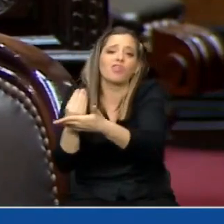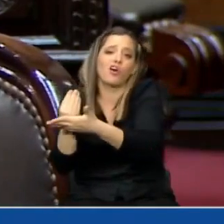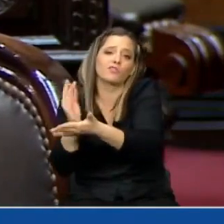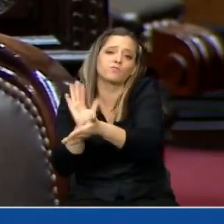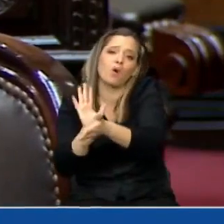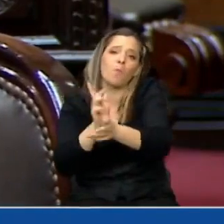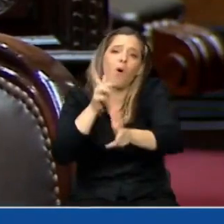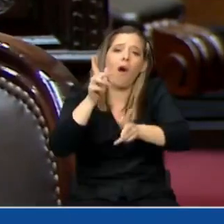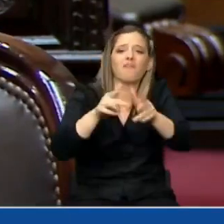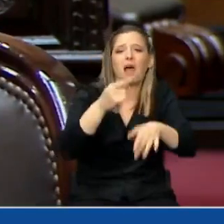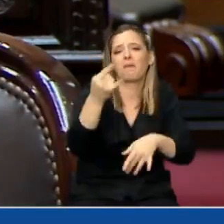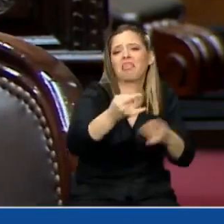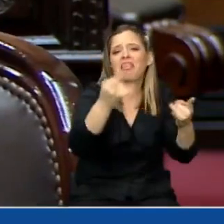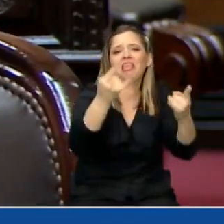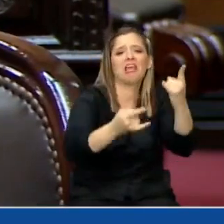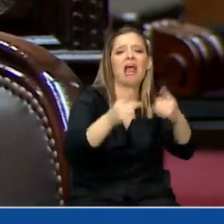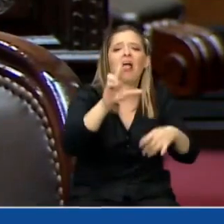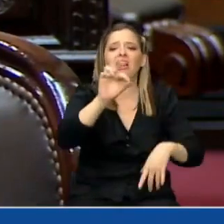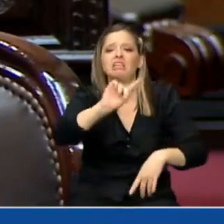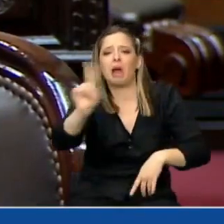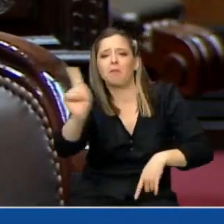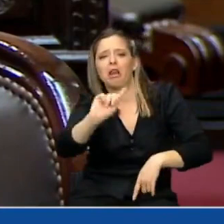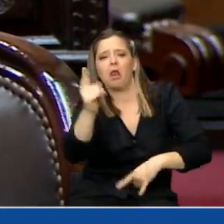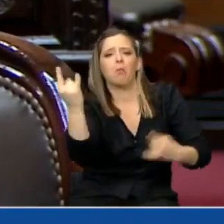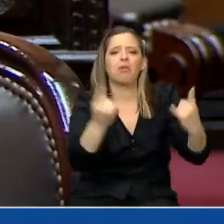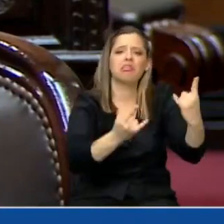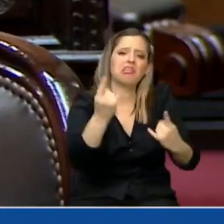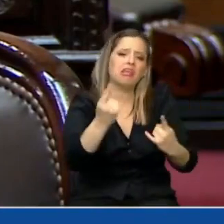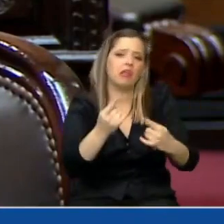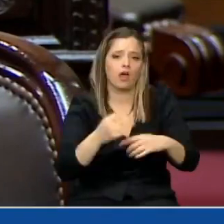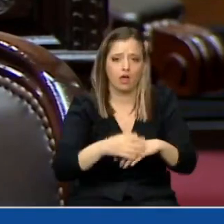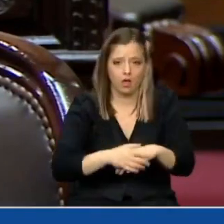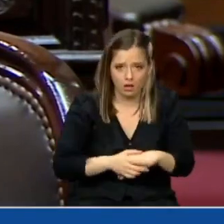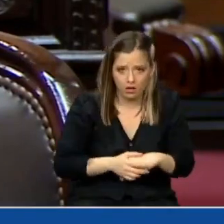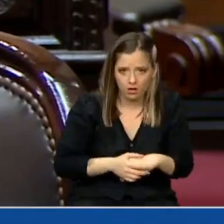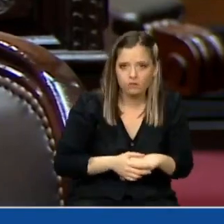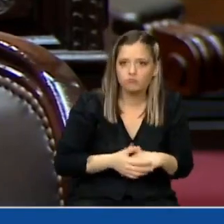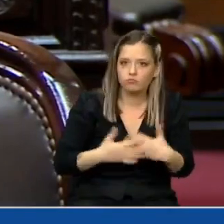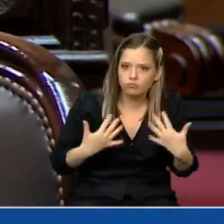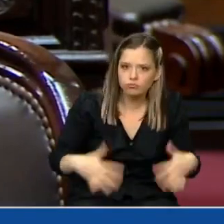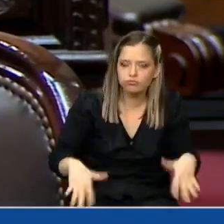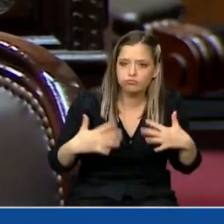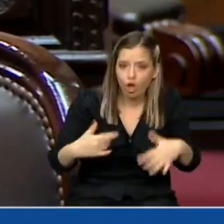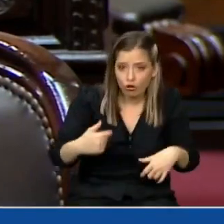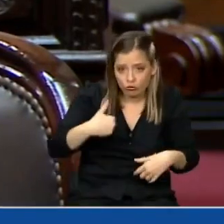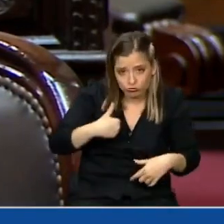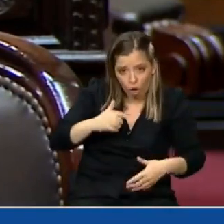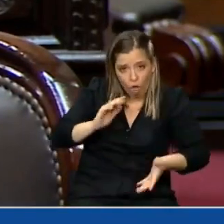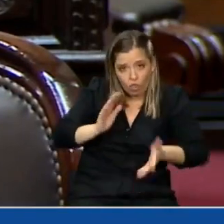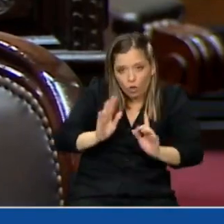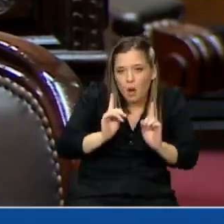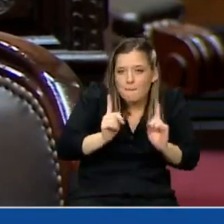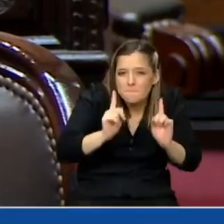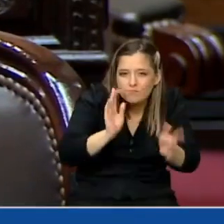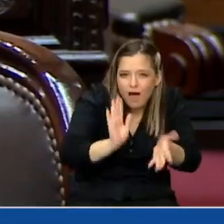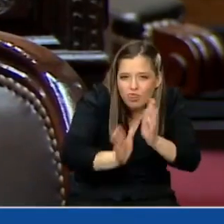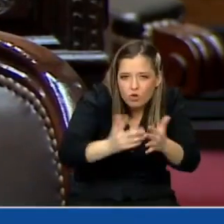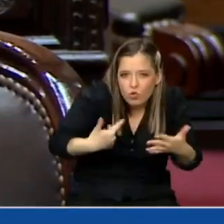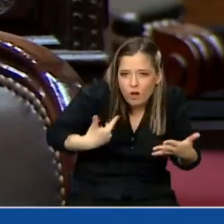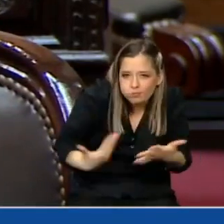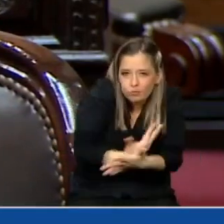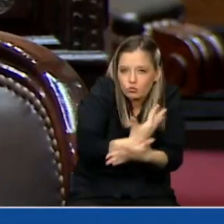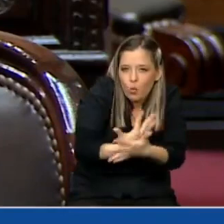banalizar, decir que fue mentira, relativizar? Miren, después de salir de la tortura, de esa tortura,